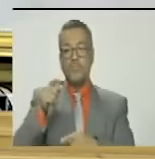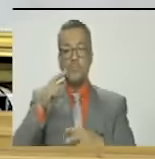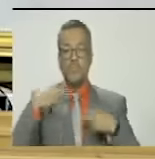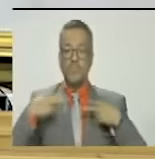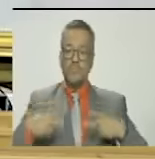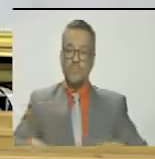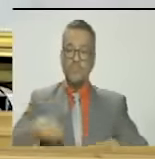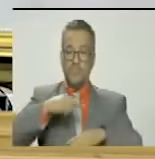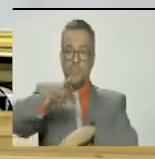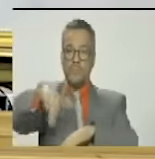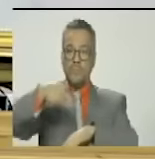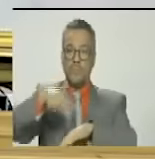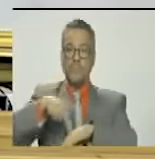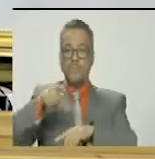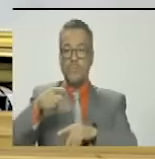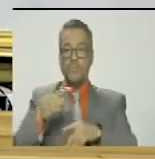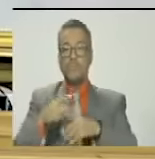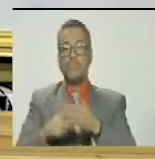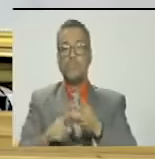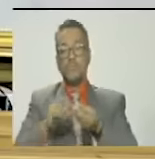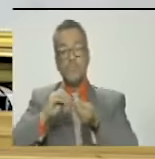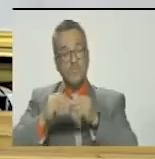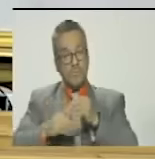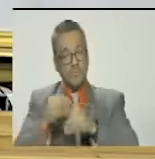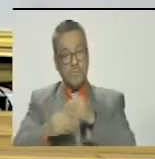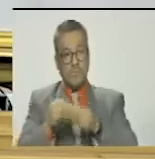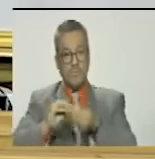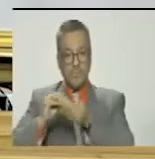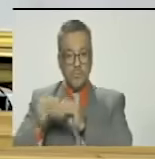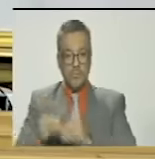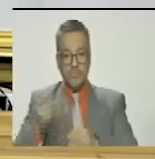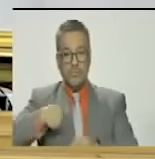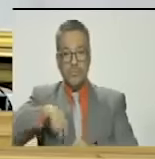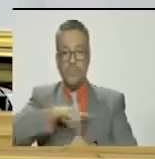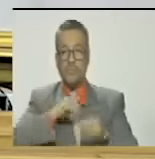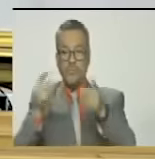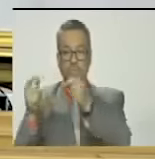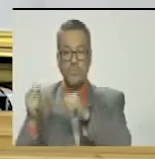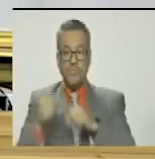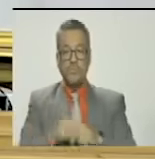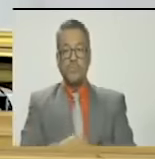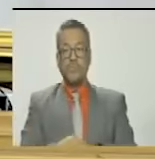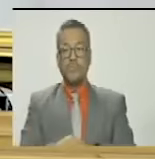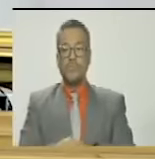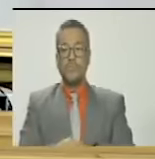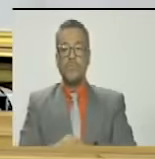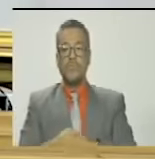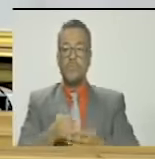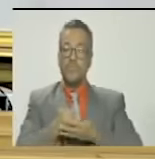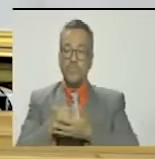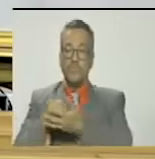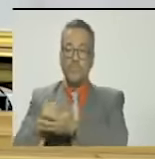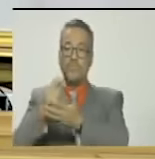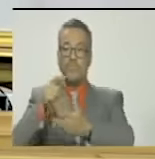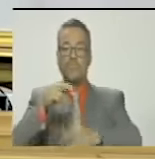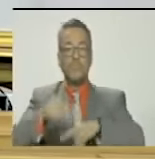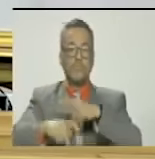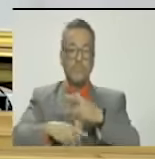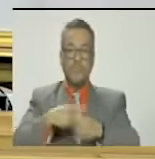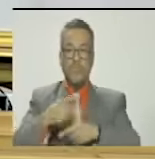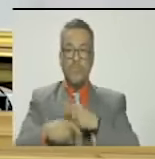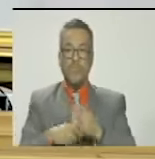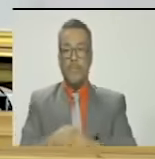vida nacional, para coadyuvar en el proceso de recuperación de nuestra economía, para colaborar en el